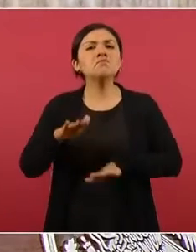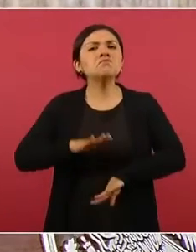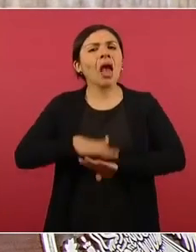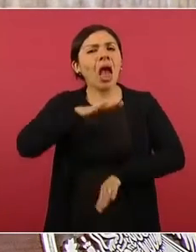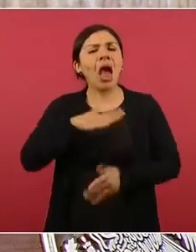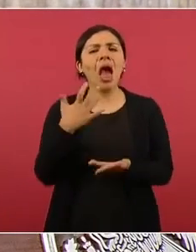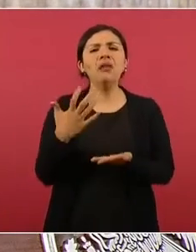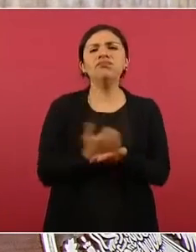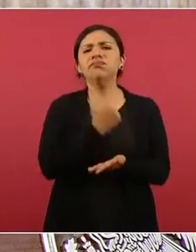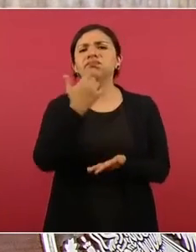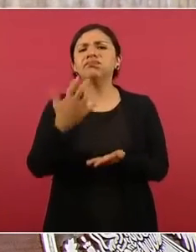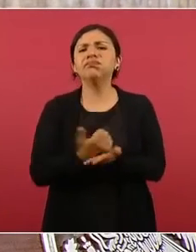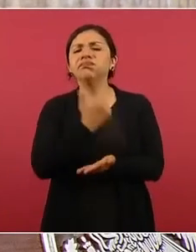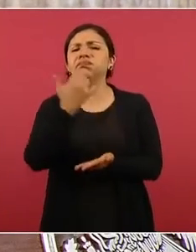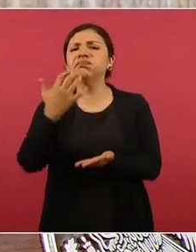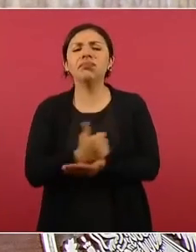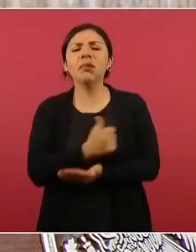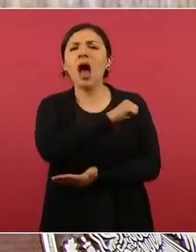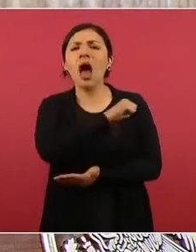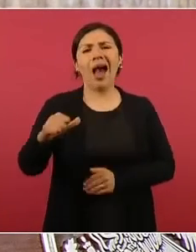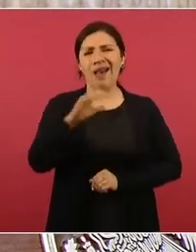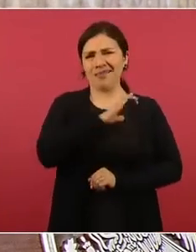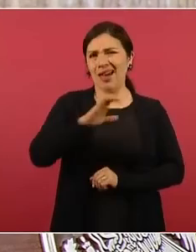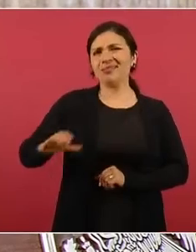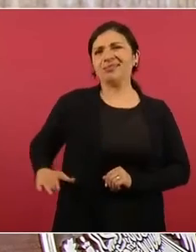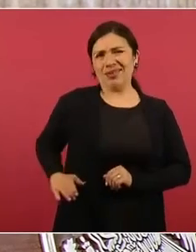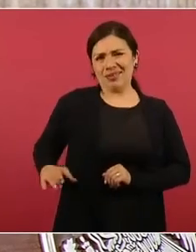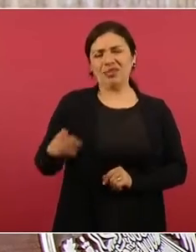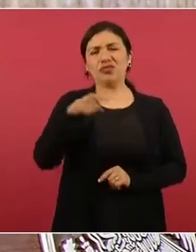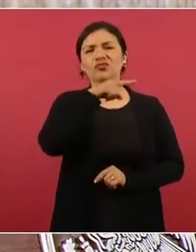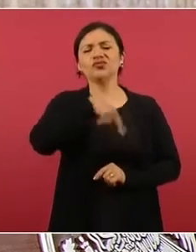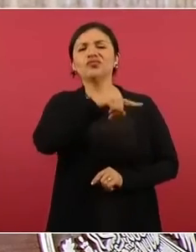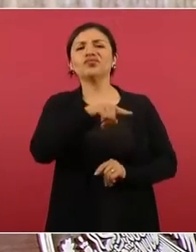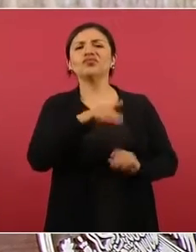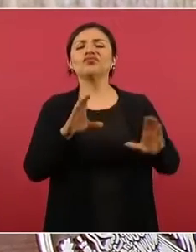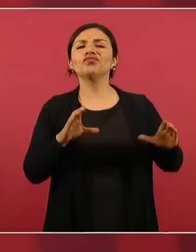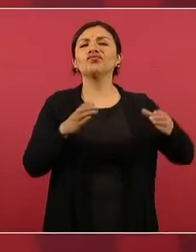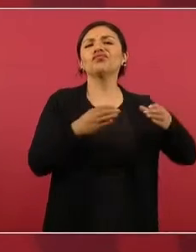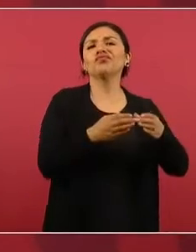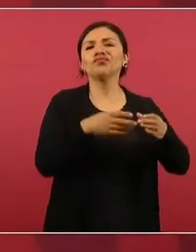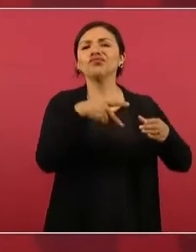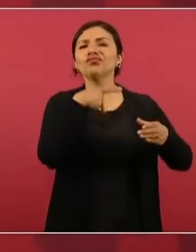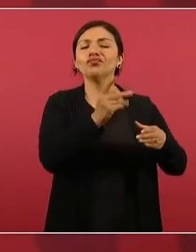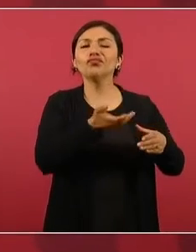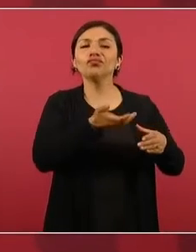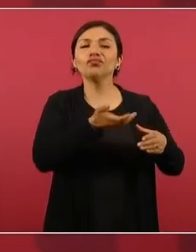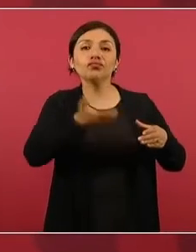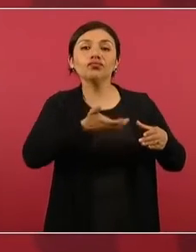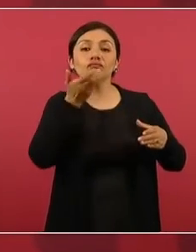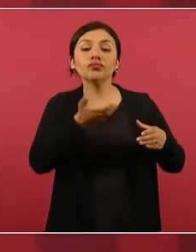ganaban los candidatos del régimen